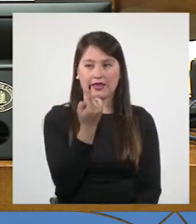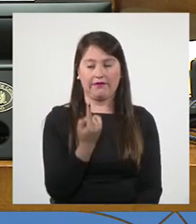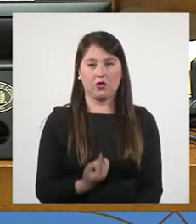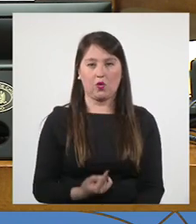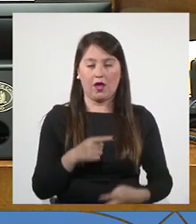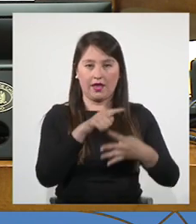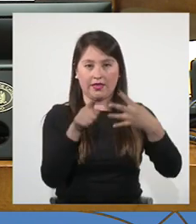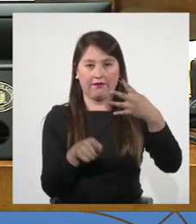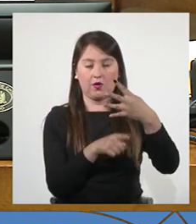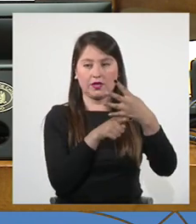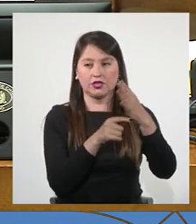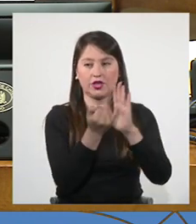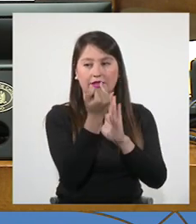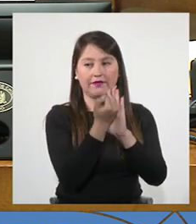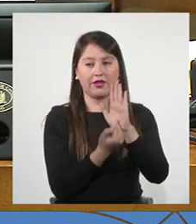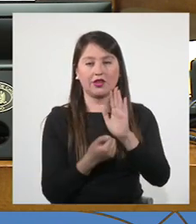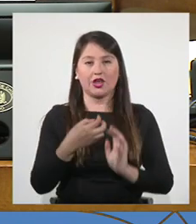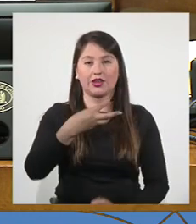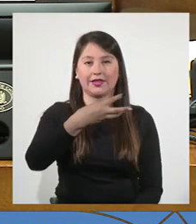Indicación